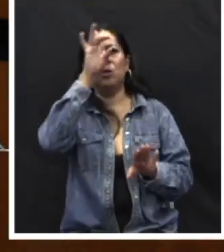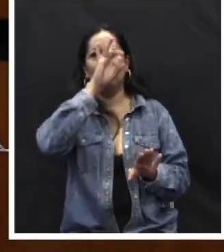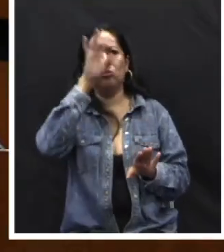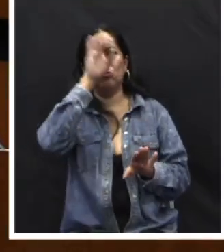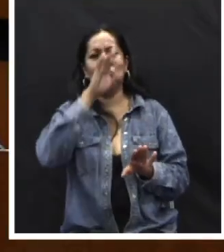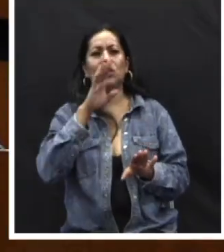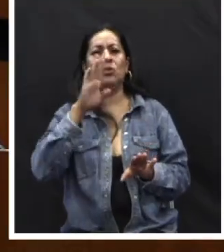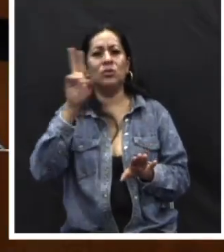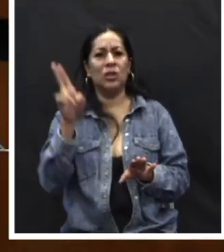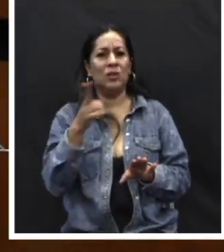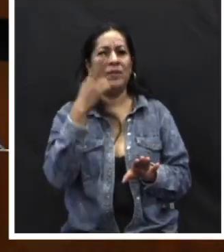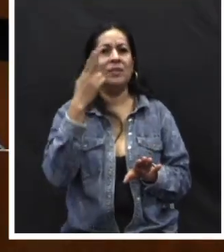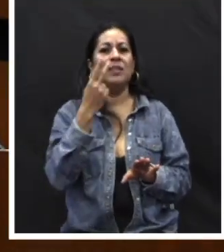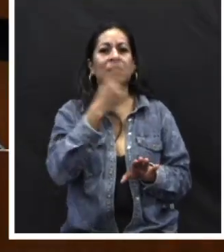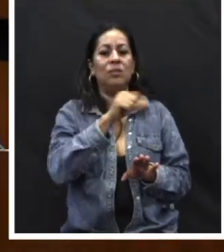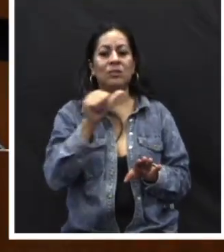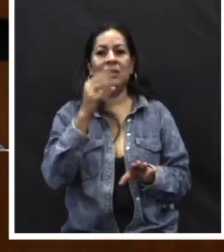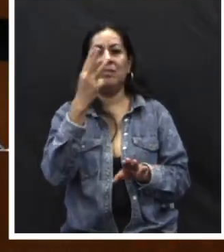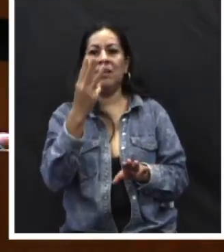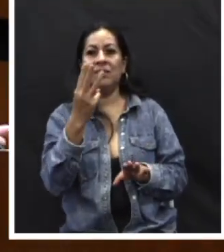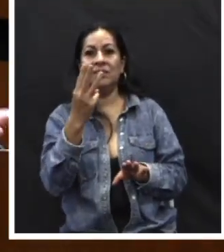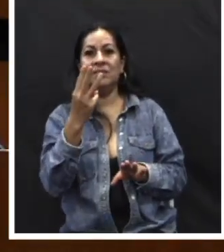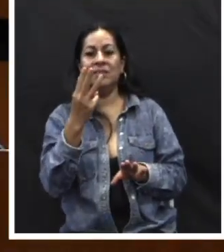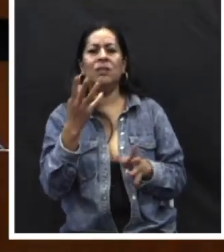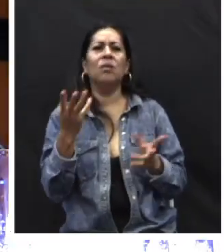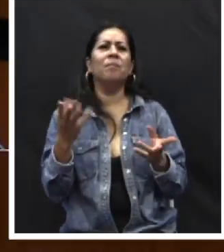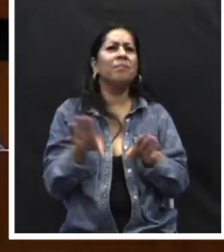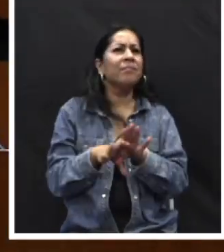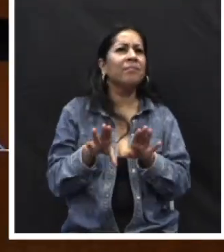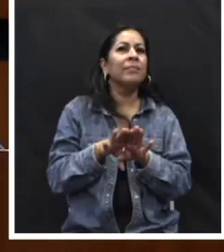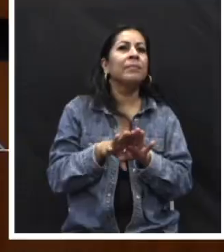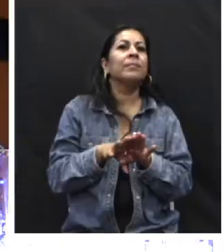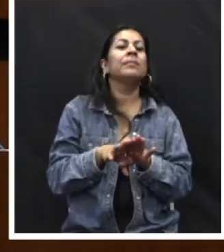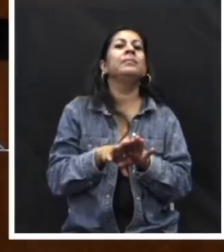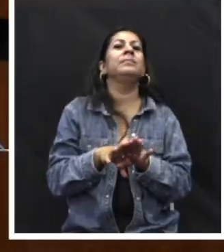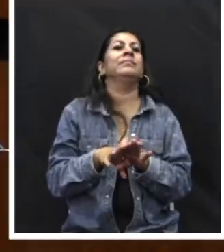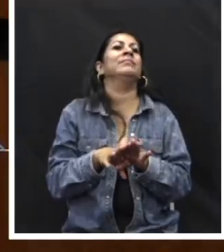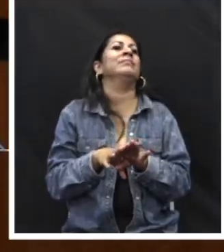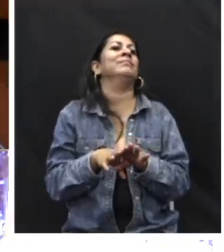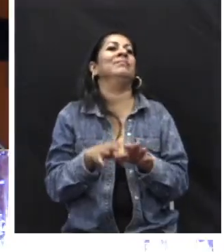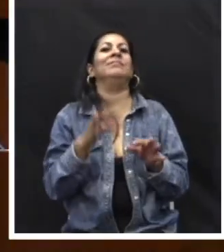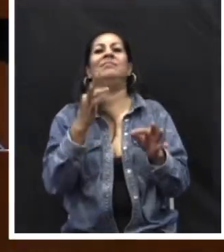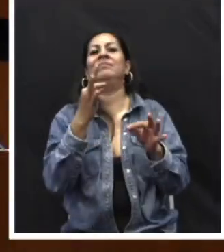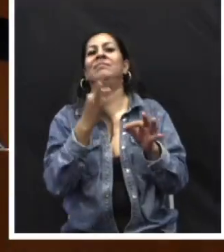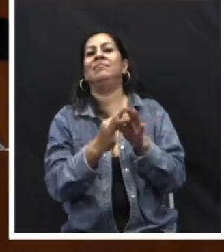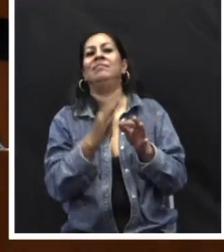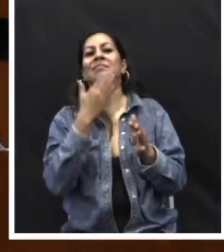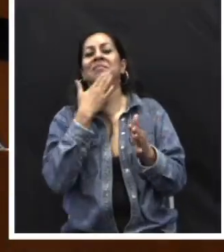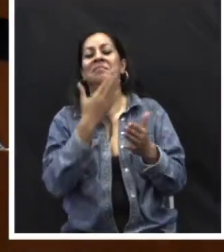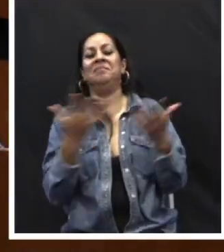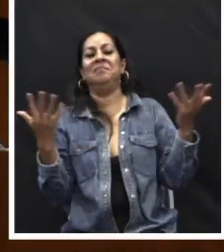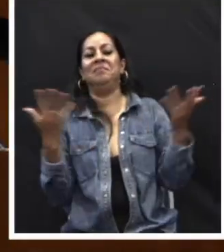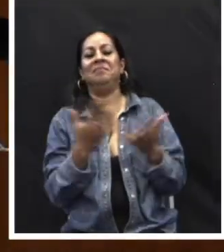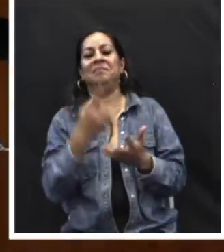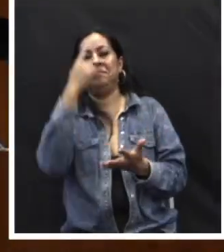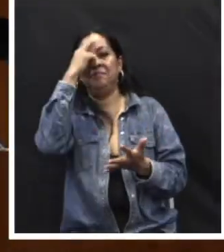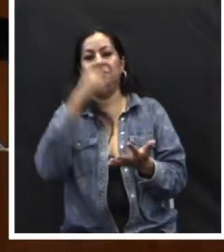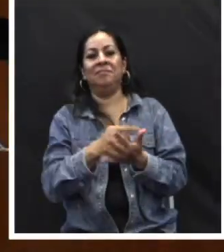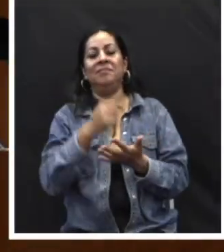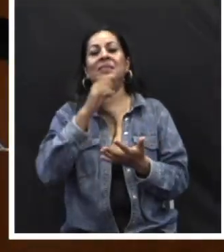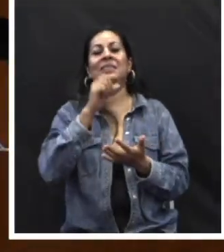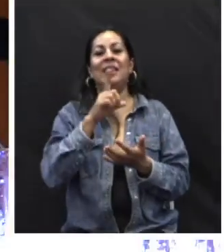consejeros universitarios de 2 a 3. Es decir, una jugada perfectamente diseñada para que